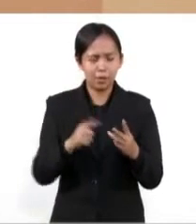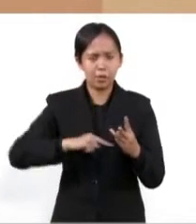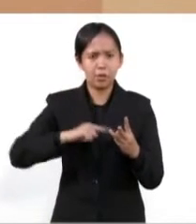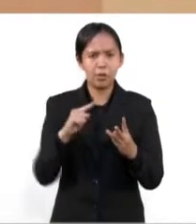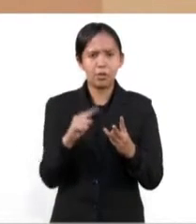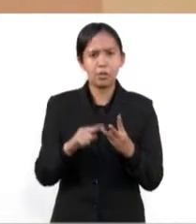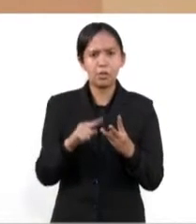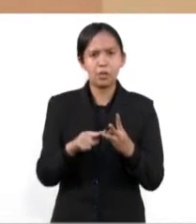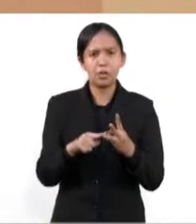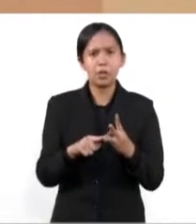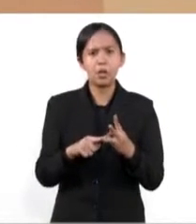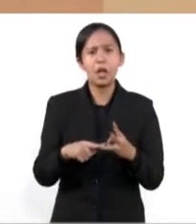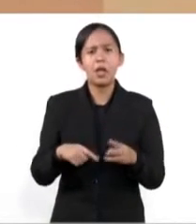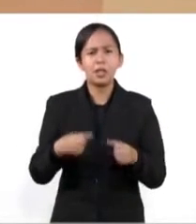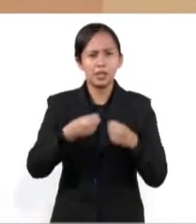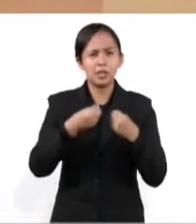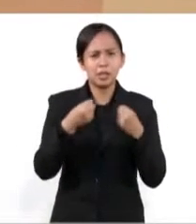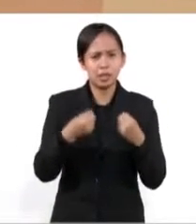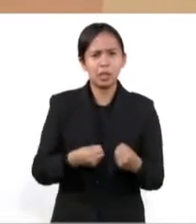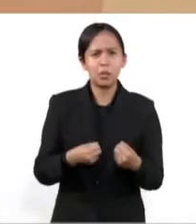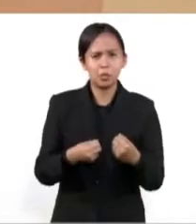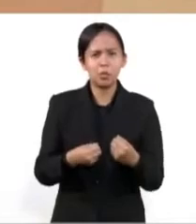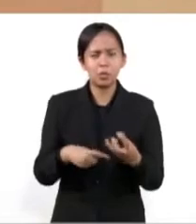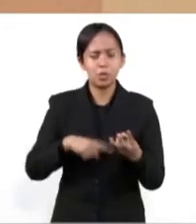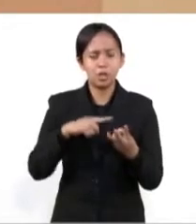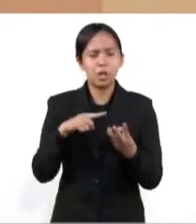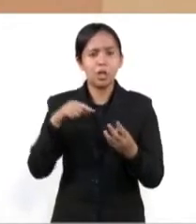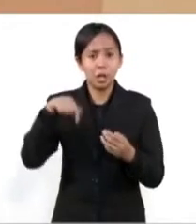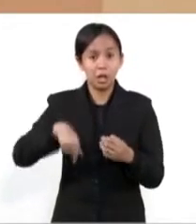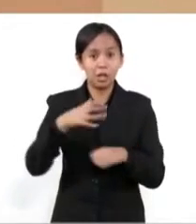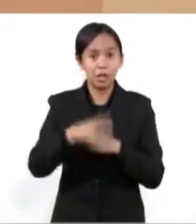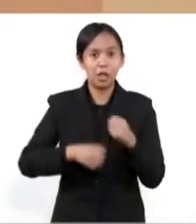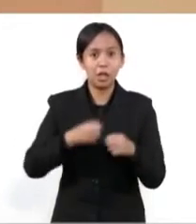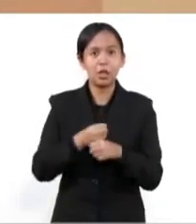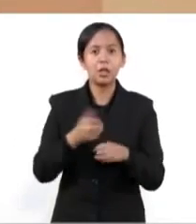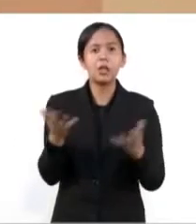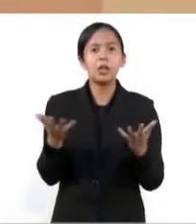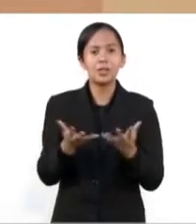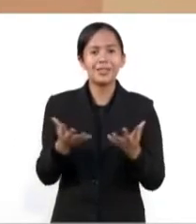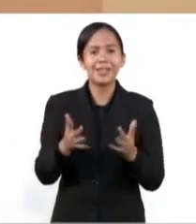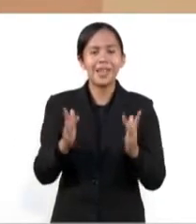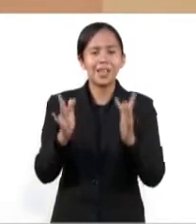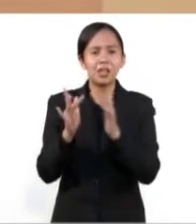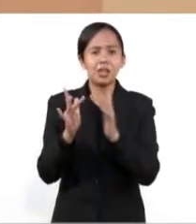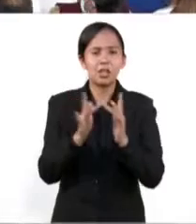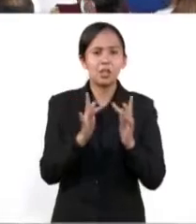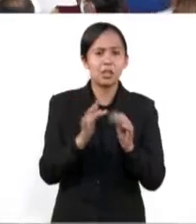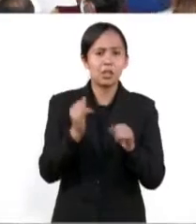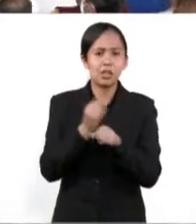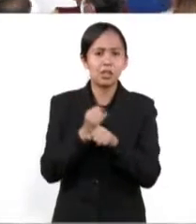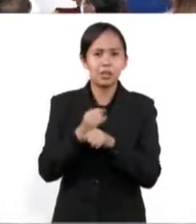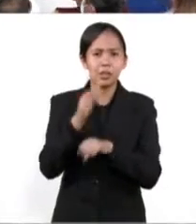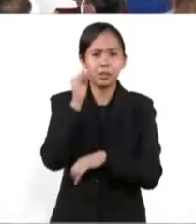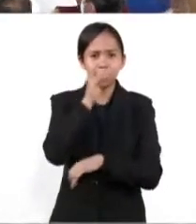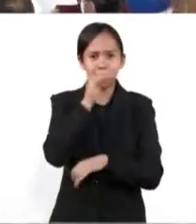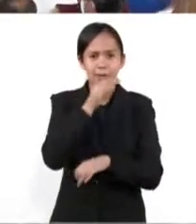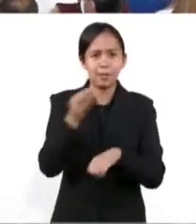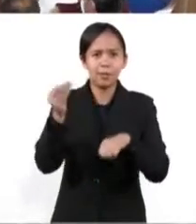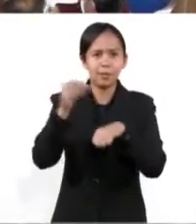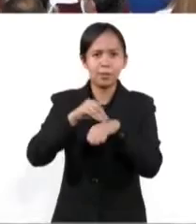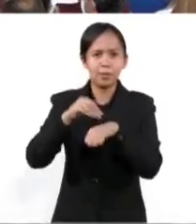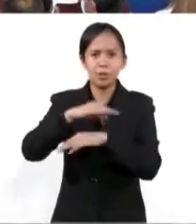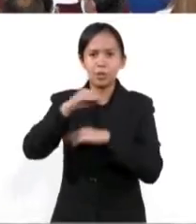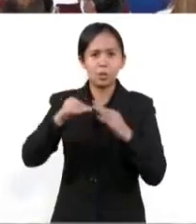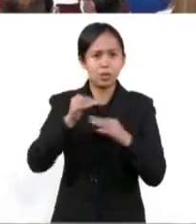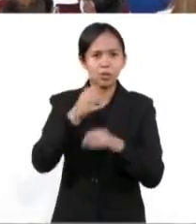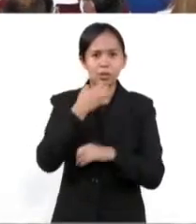nuestra, va seguro. Y ahora, este año, estamos instalando internet gratuito en cada una de las escuelas públicas